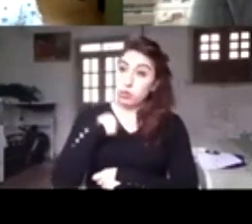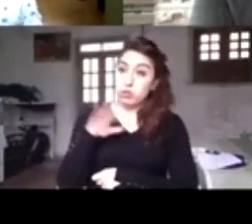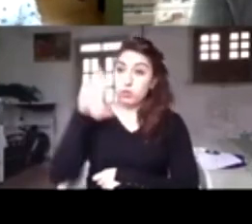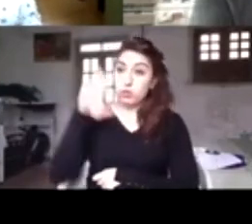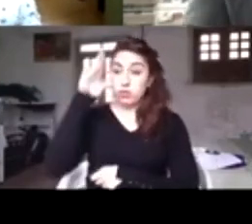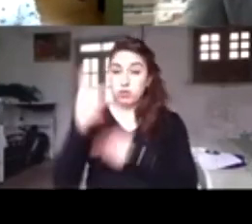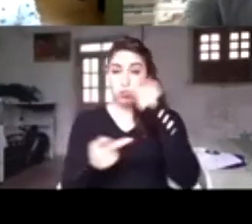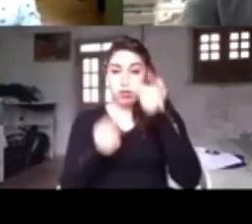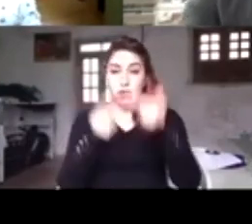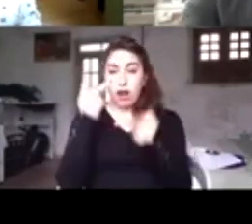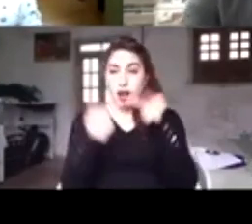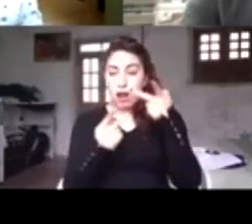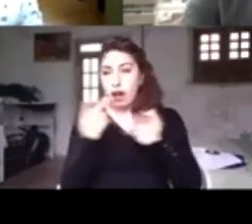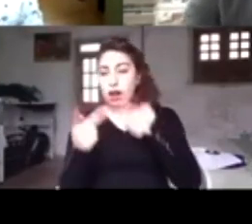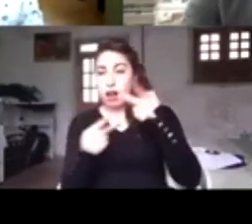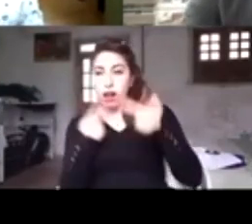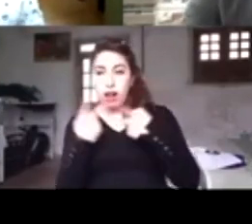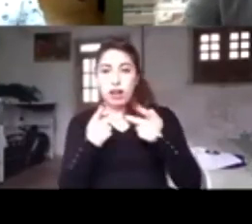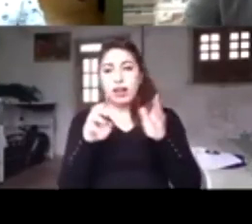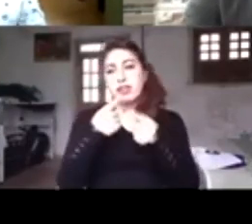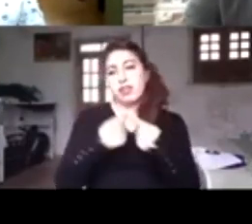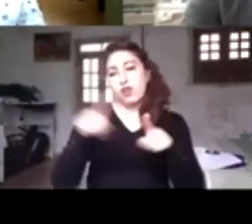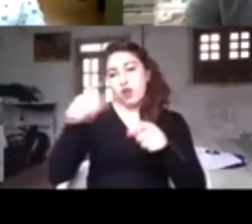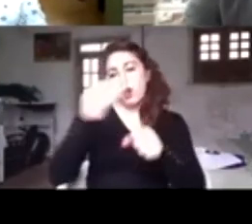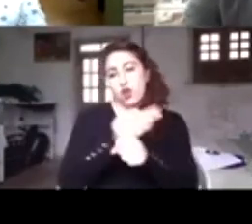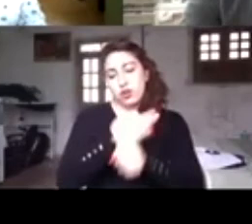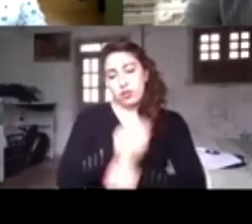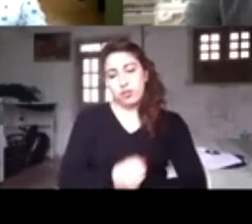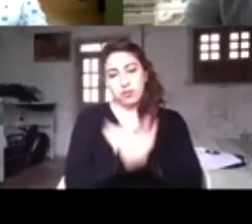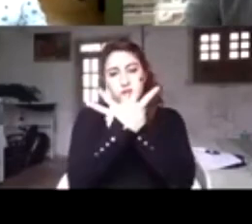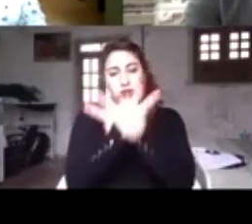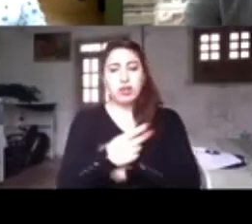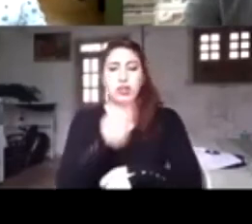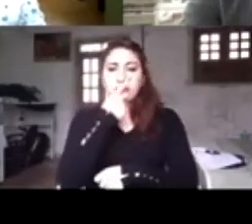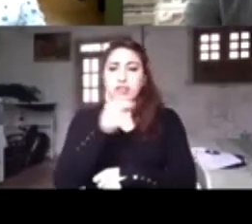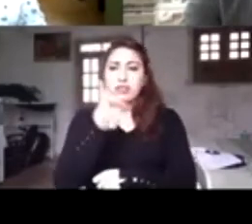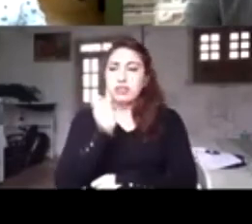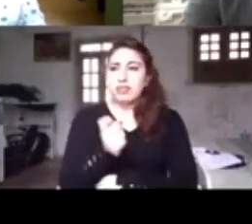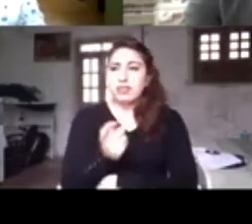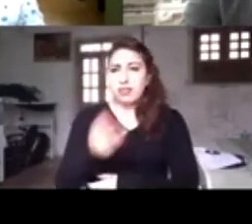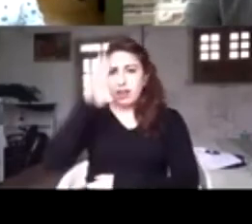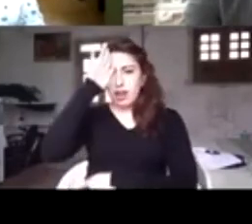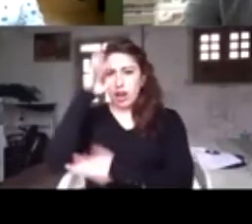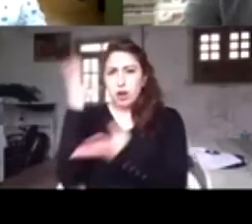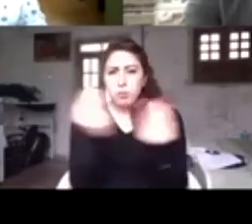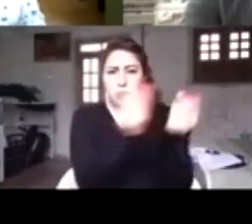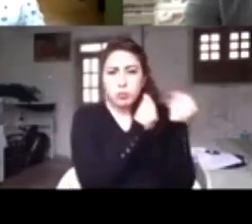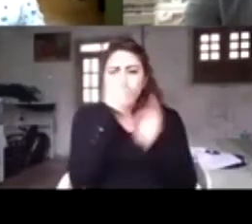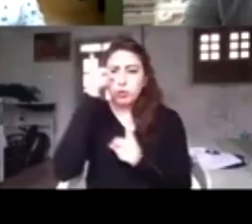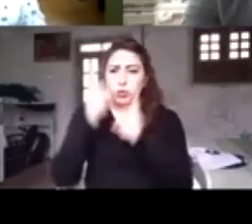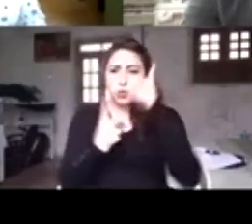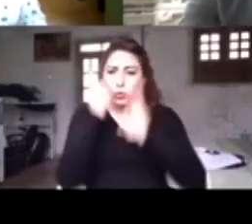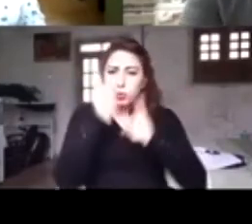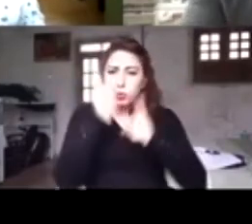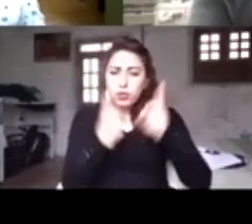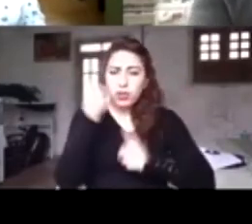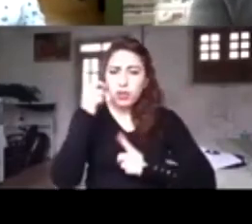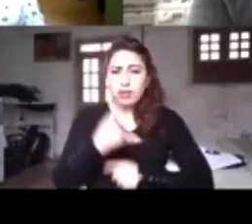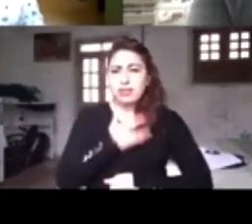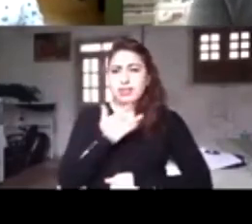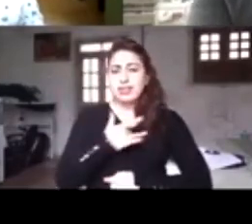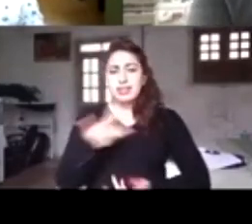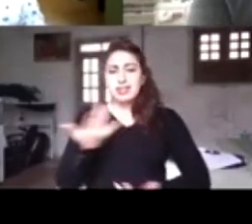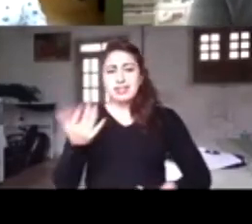estas sesiones virtuales, mencionan que salen con más dudas que respuestas. Y si se sienten de esa forma, no